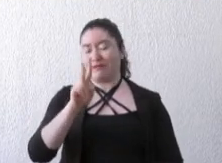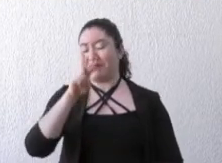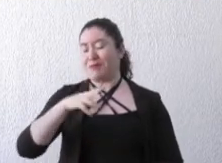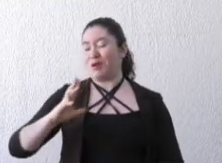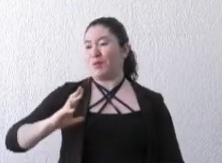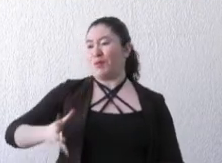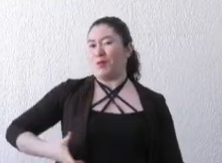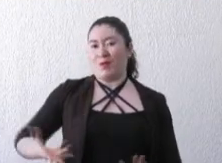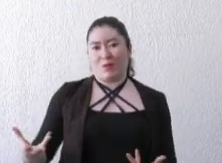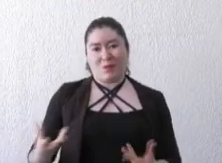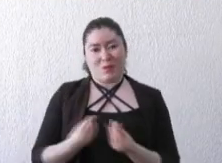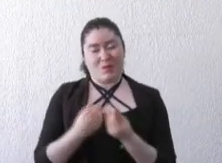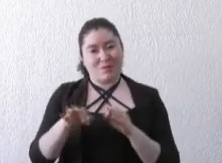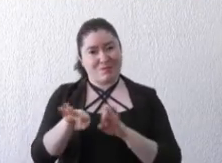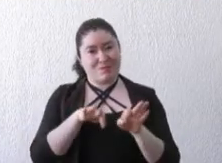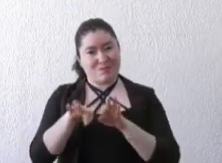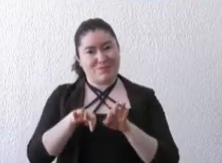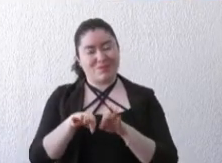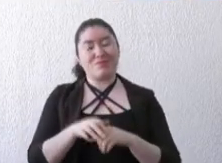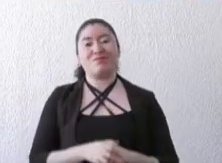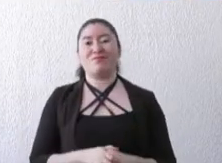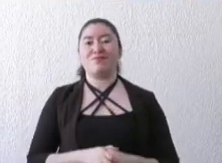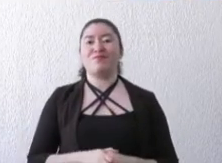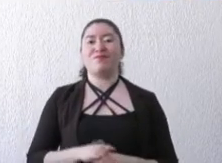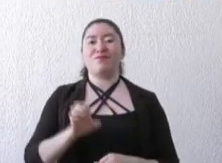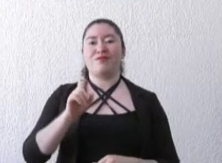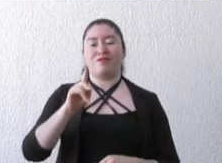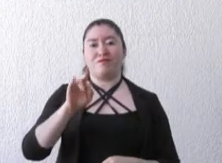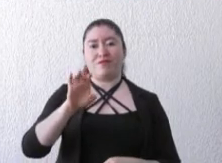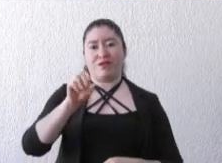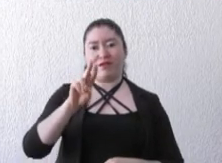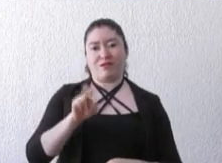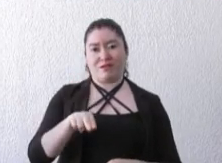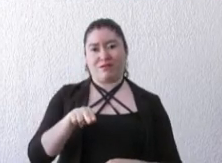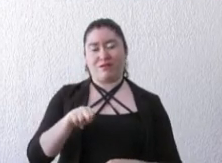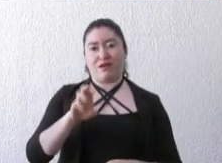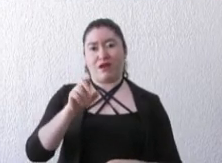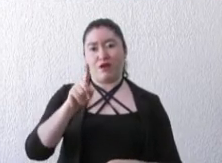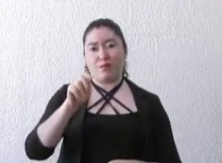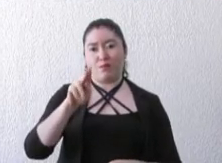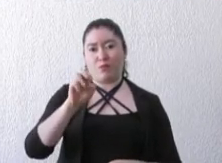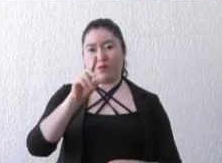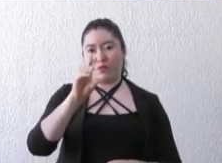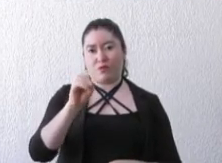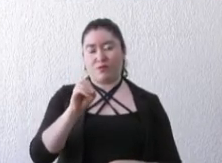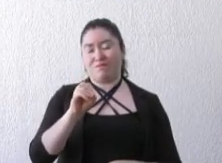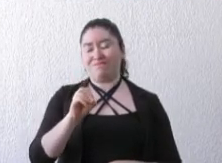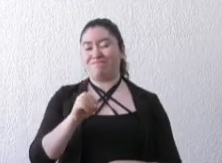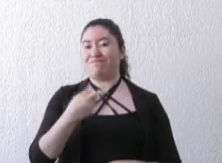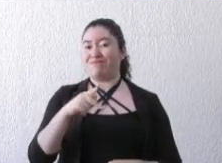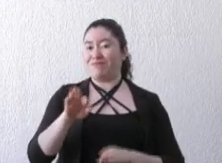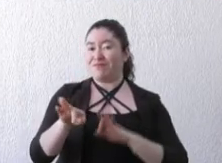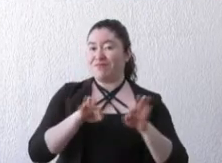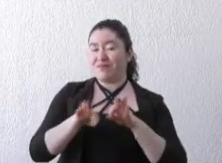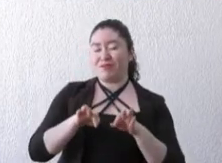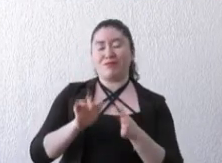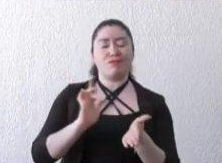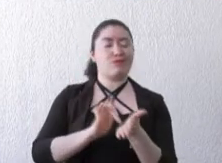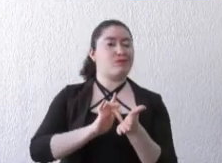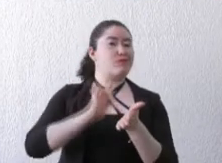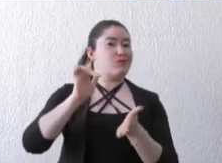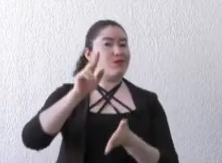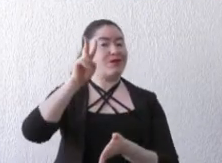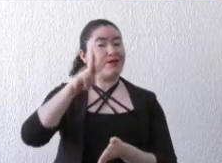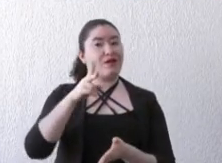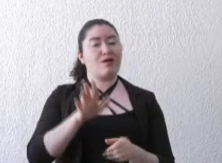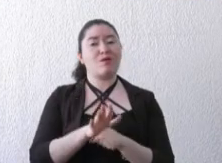en la ciudad, a Efraín y a Leopoldo, muchísimas gracias por su trabajo, su entrega en la Dirección